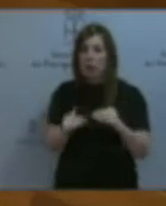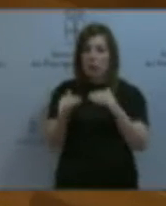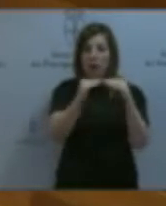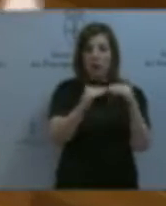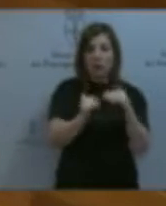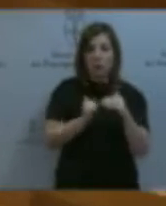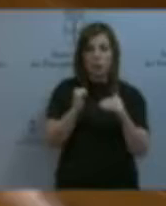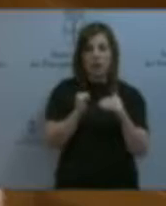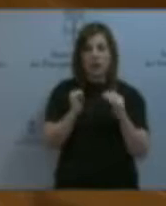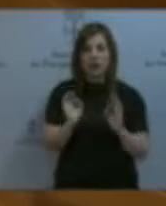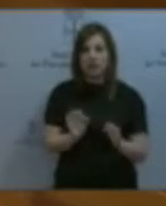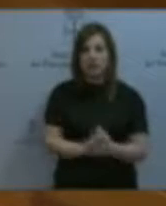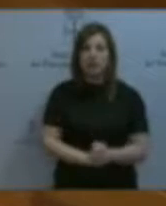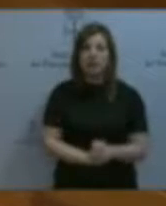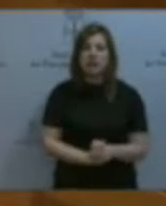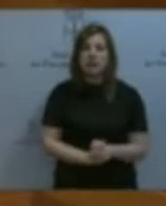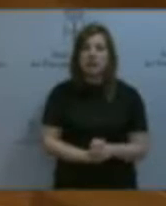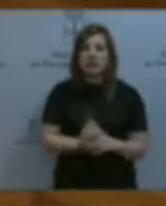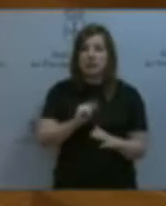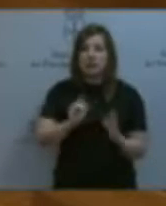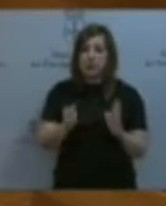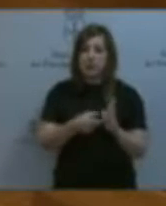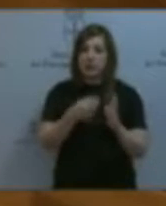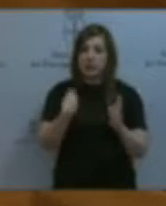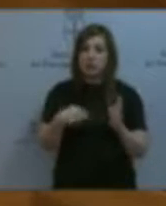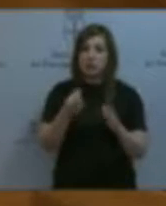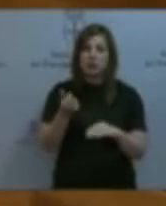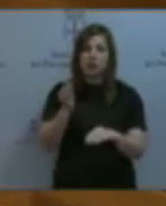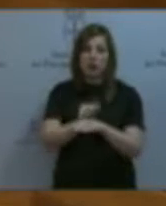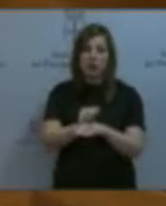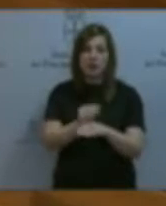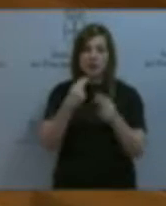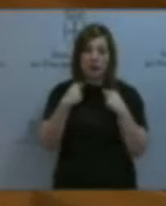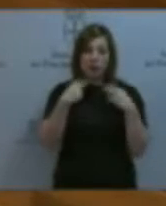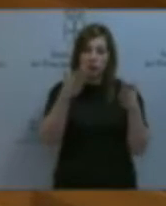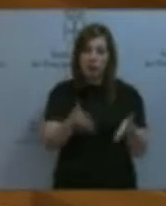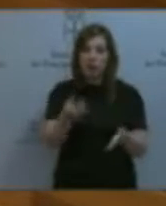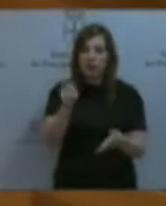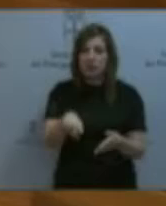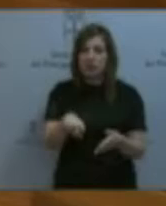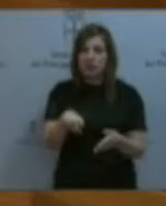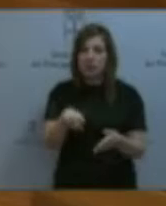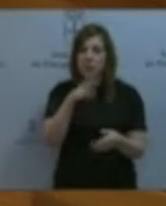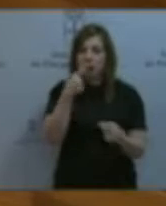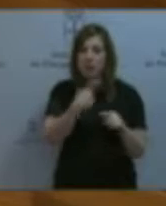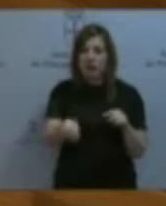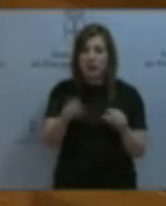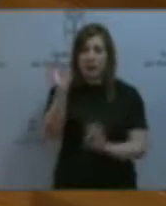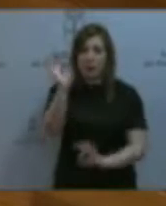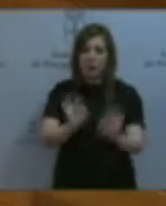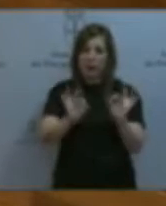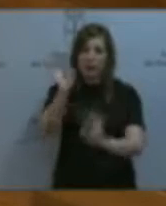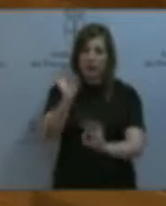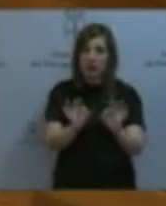oportunidades. En este mismo capítulo de subvenciones, señoría, pues también en base a la diferencia en porcentaje